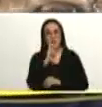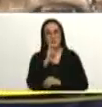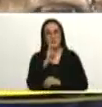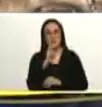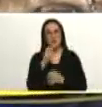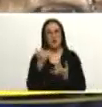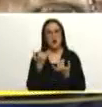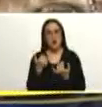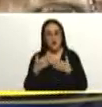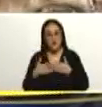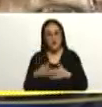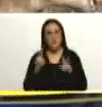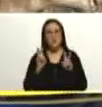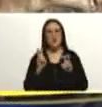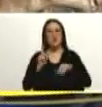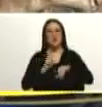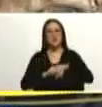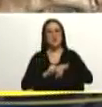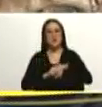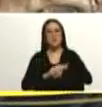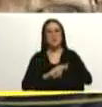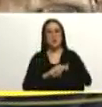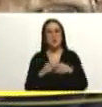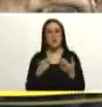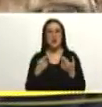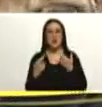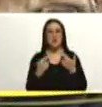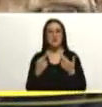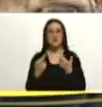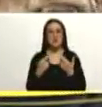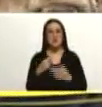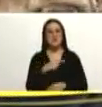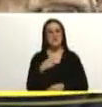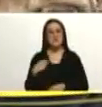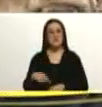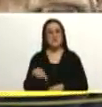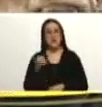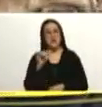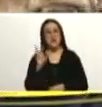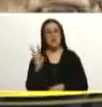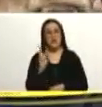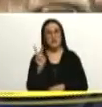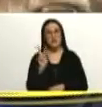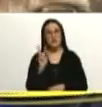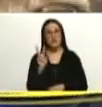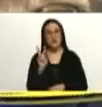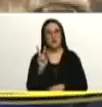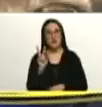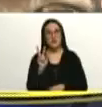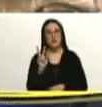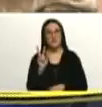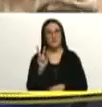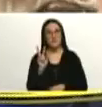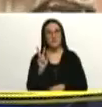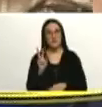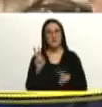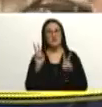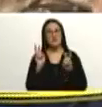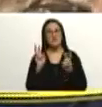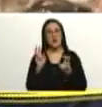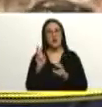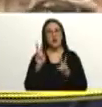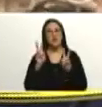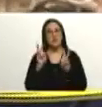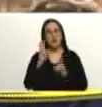nuevo tiempo en las relaciones China-Venezuela, en el marco de una nueva